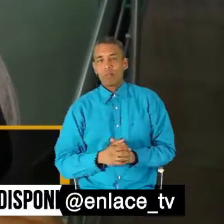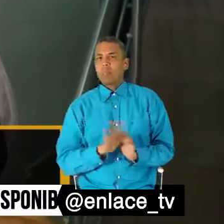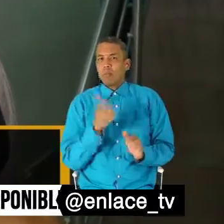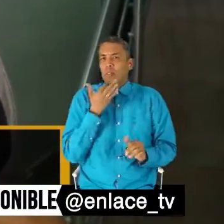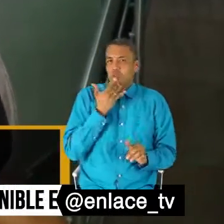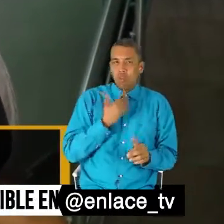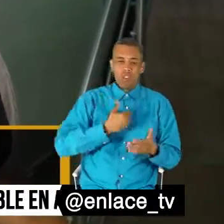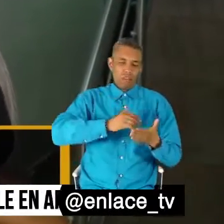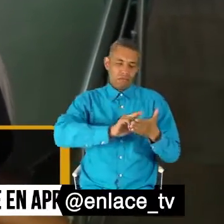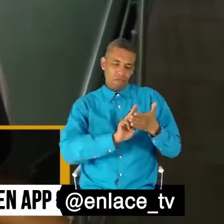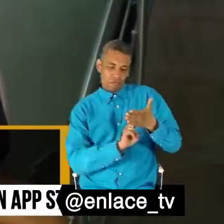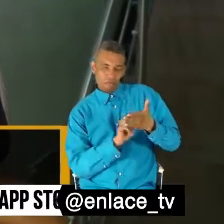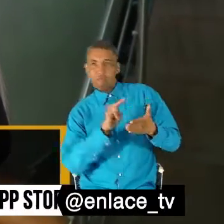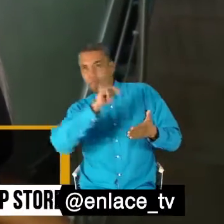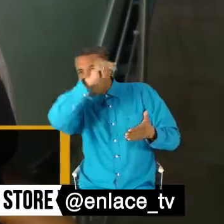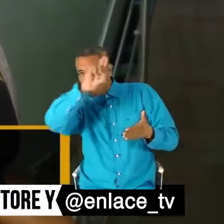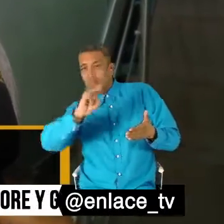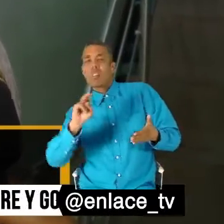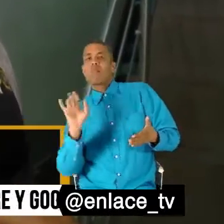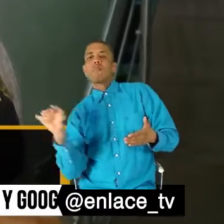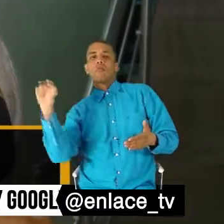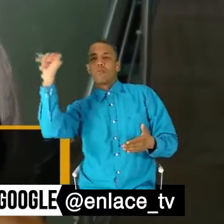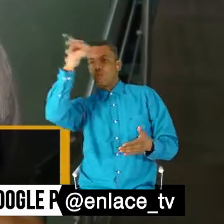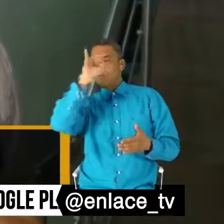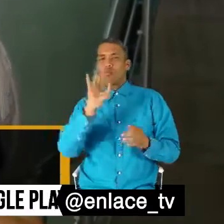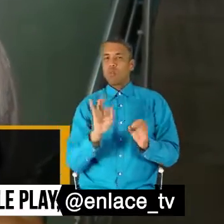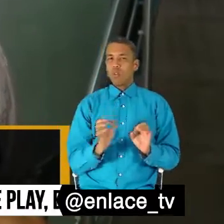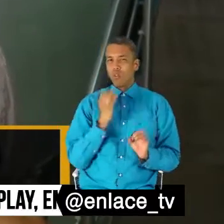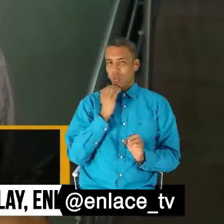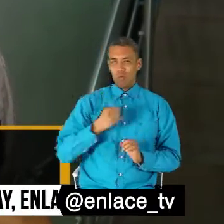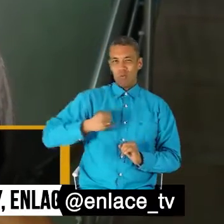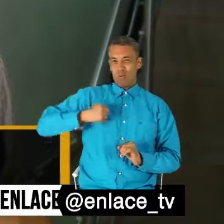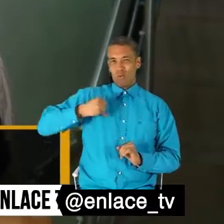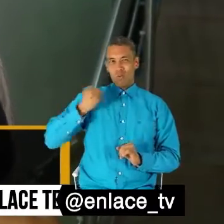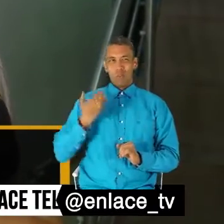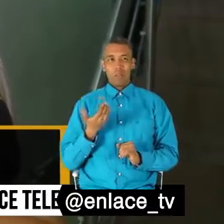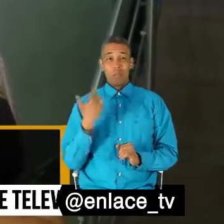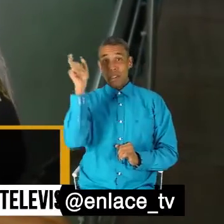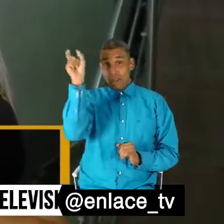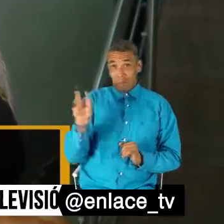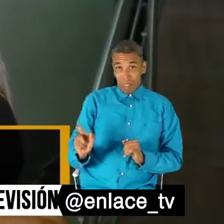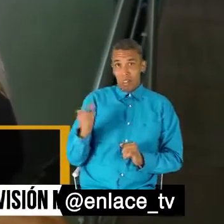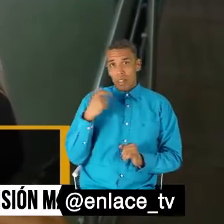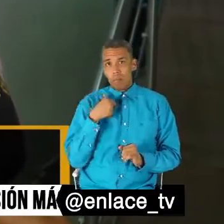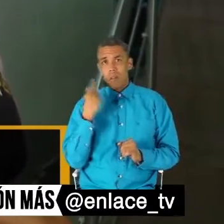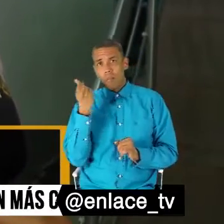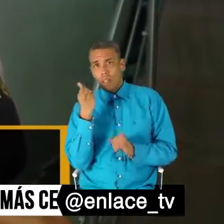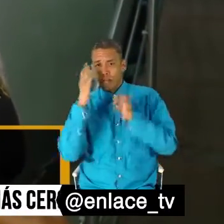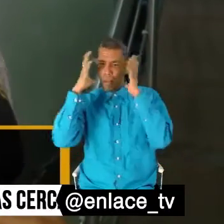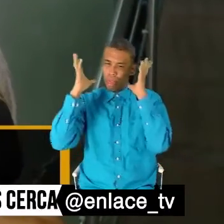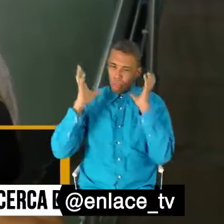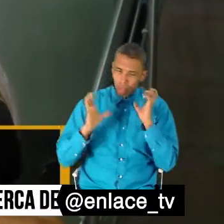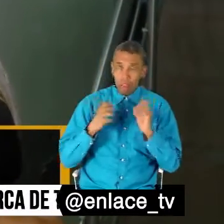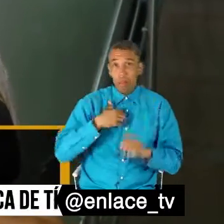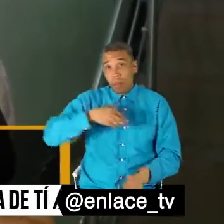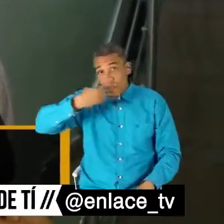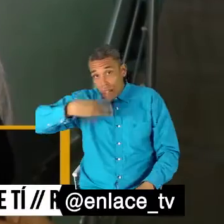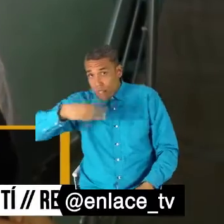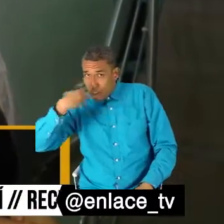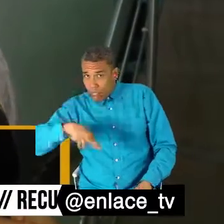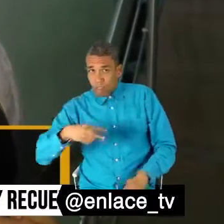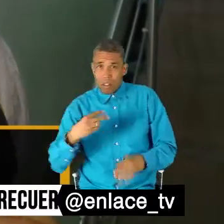colores, se encuentra la historia de la joven que sufre violencia económica con un cuadro de hijos.